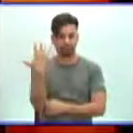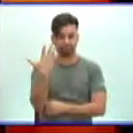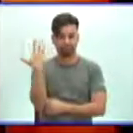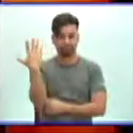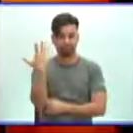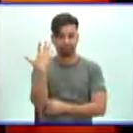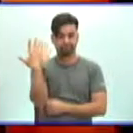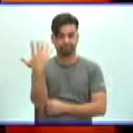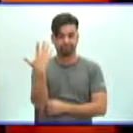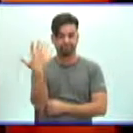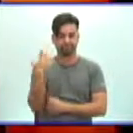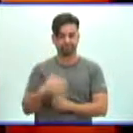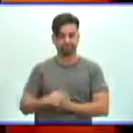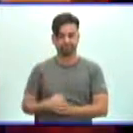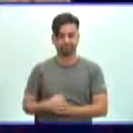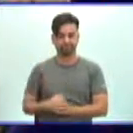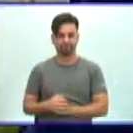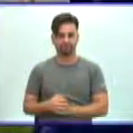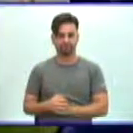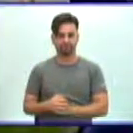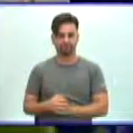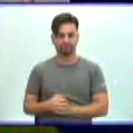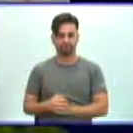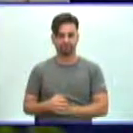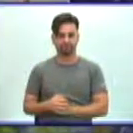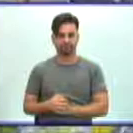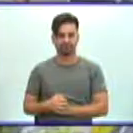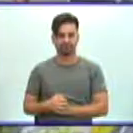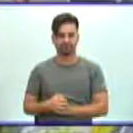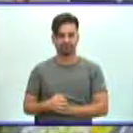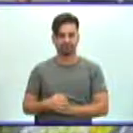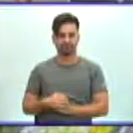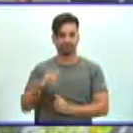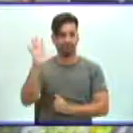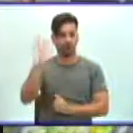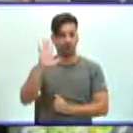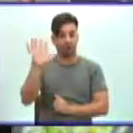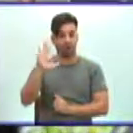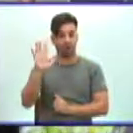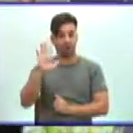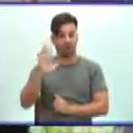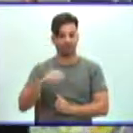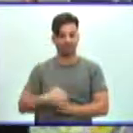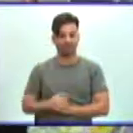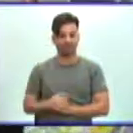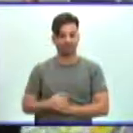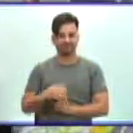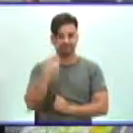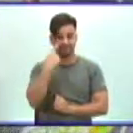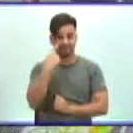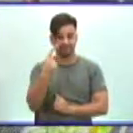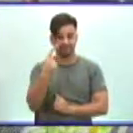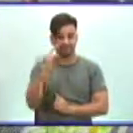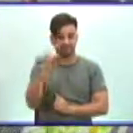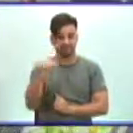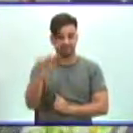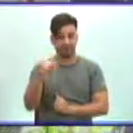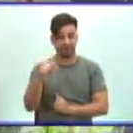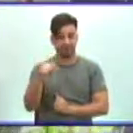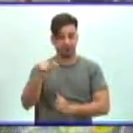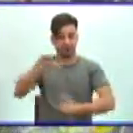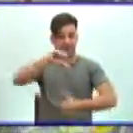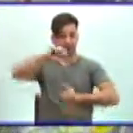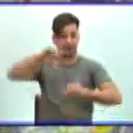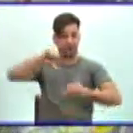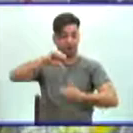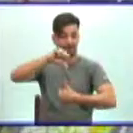parte del estado del tiempo. Hola, ¿qué tal mis amigos? Pues miren ustedes la panorámica que tenemos en el Caribe hoy. En primer lugar, aquí